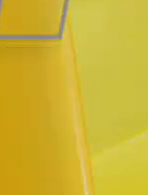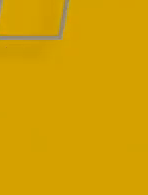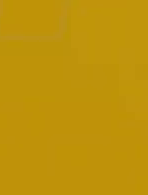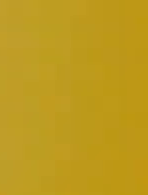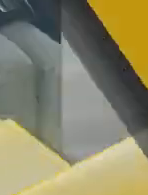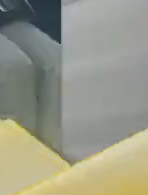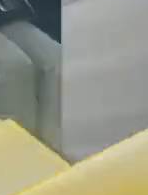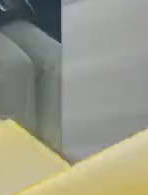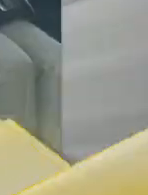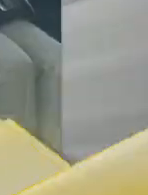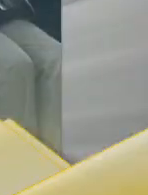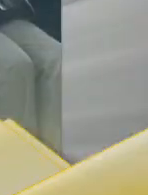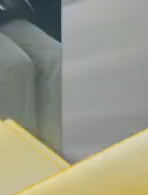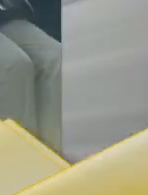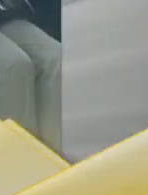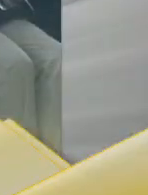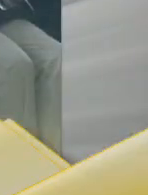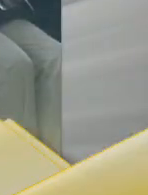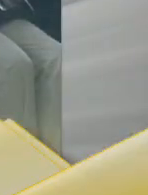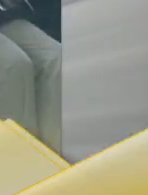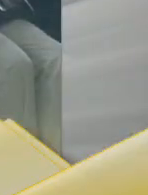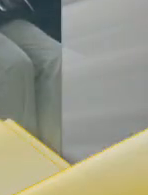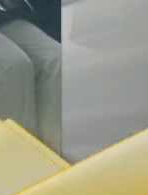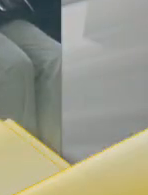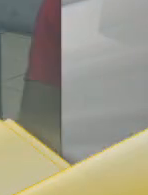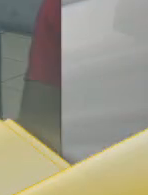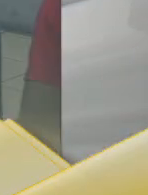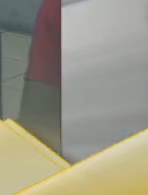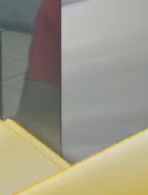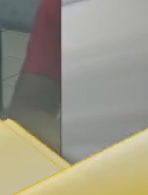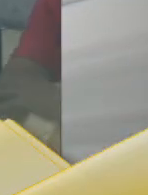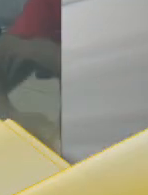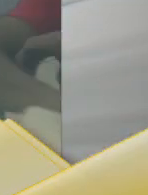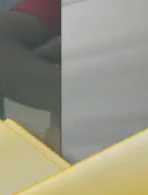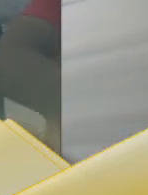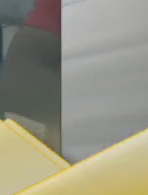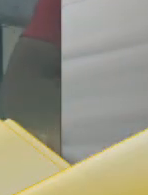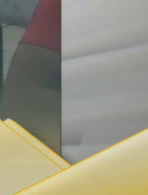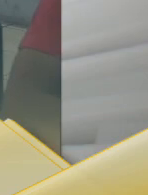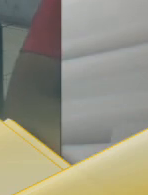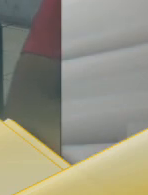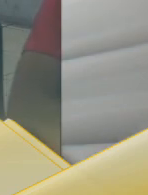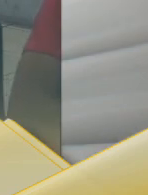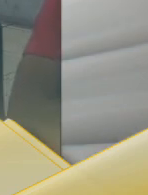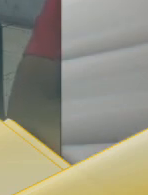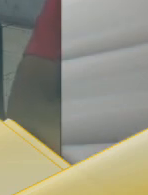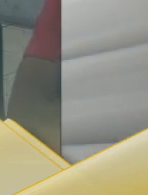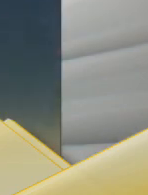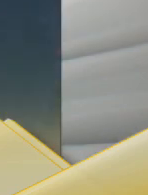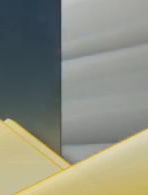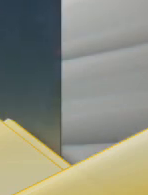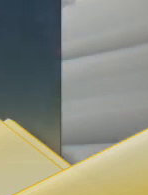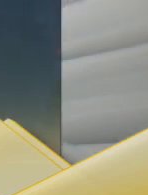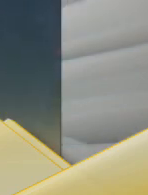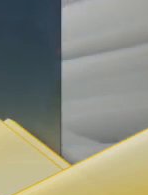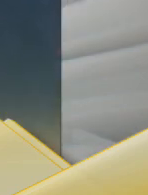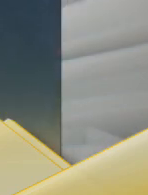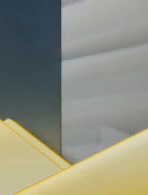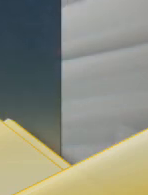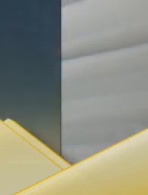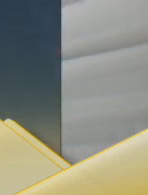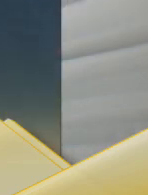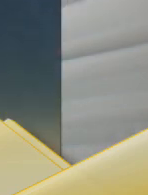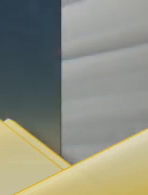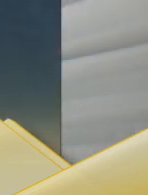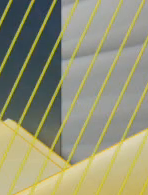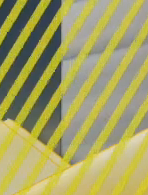oficinas. Además, RENAP amplía sus horarios ante la llegada de los meses de alta afluencia en